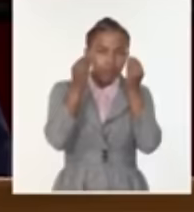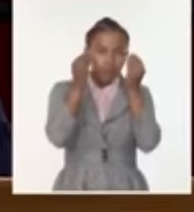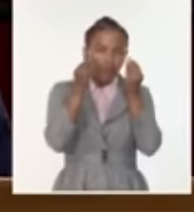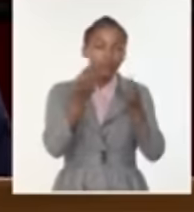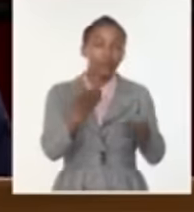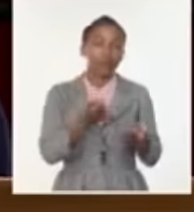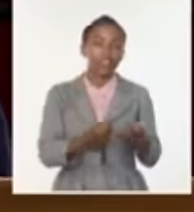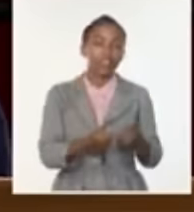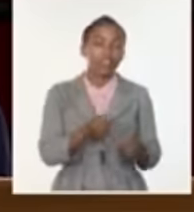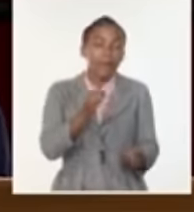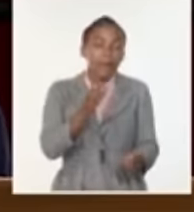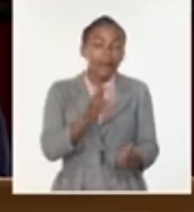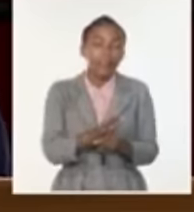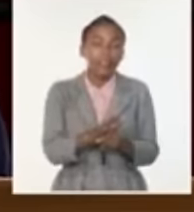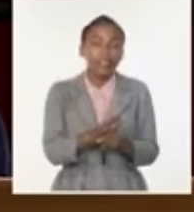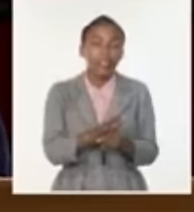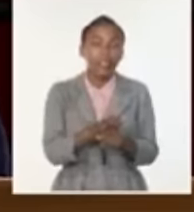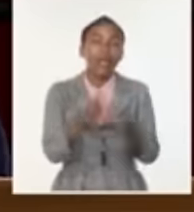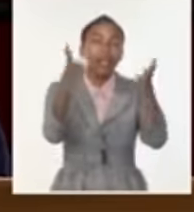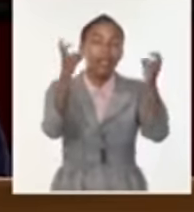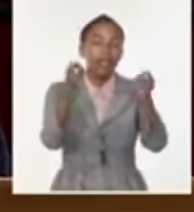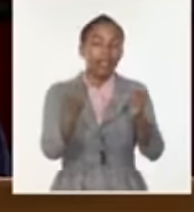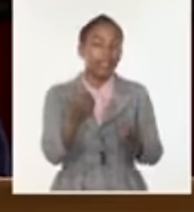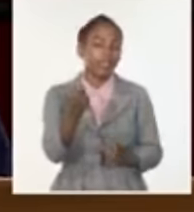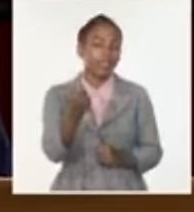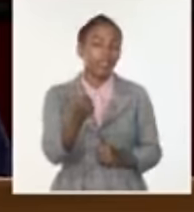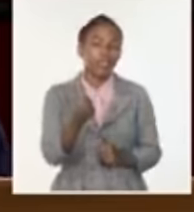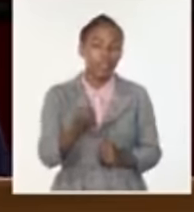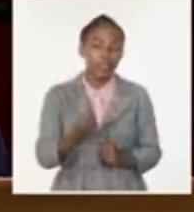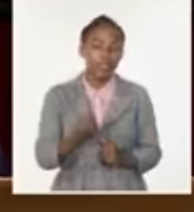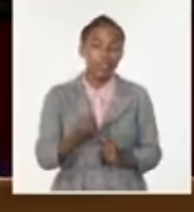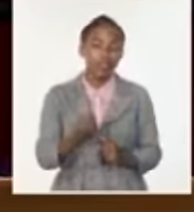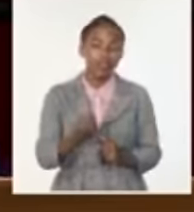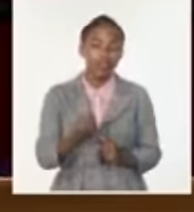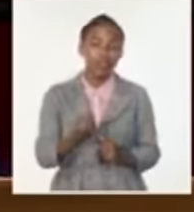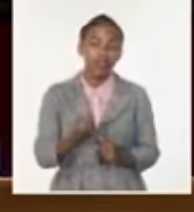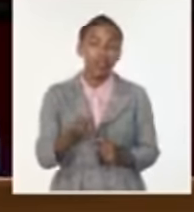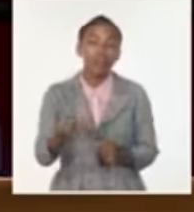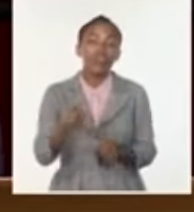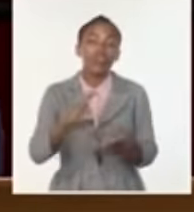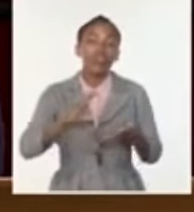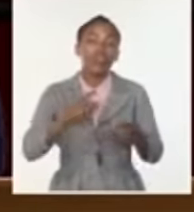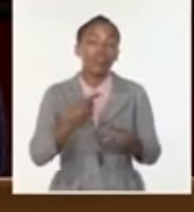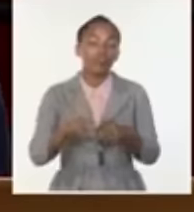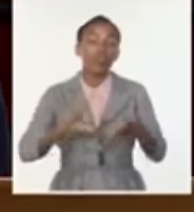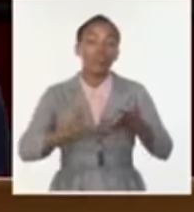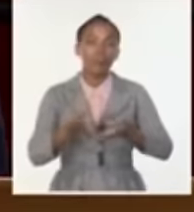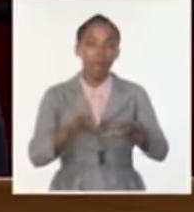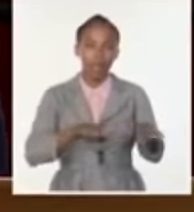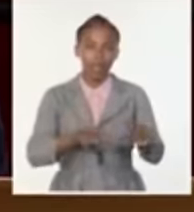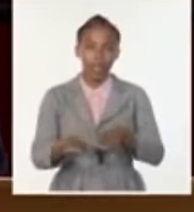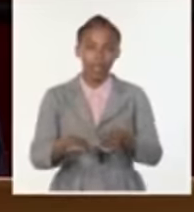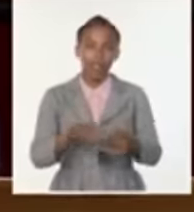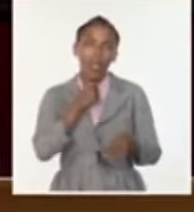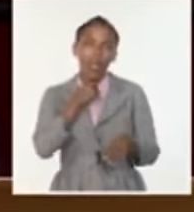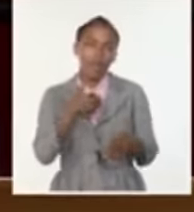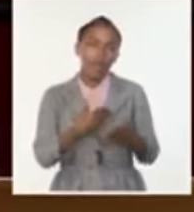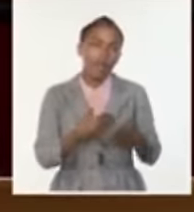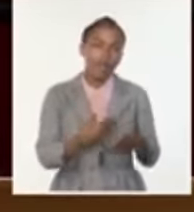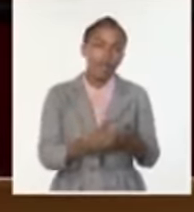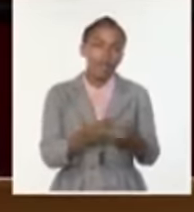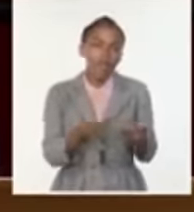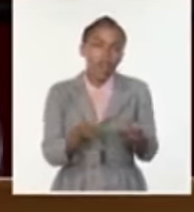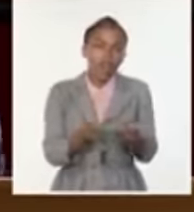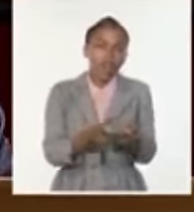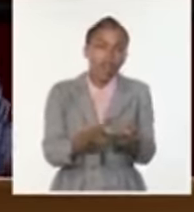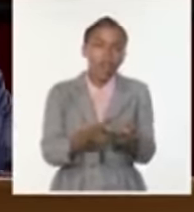a partir de qué monto de ingresos debía pasar a ser otra forma de gestión, es decir, una MIPYME, una micro, una pequeña empresa,